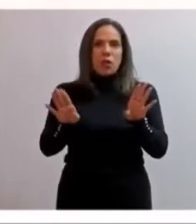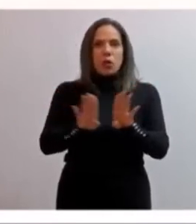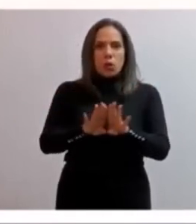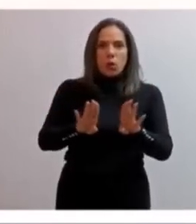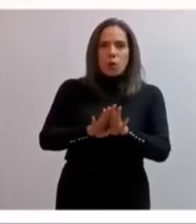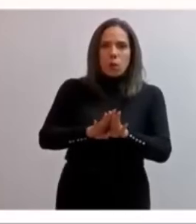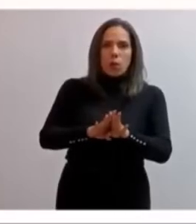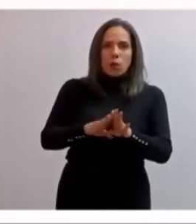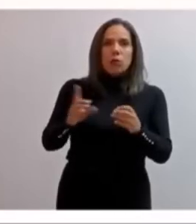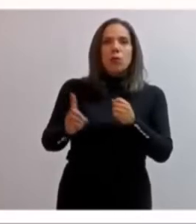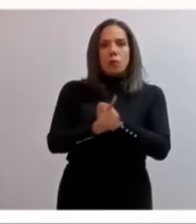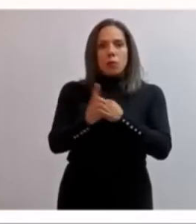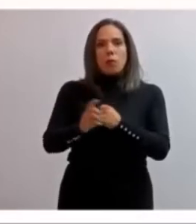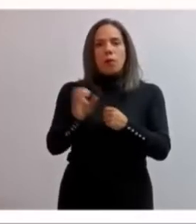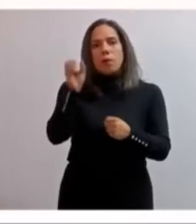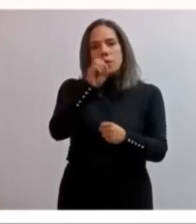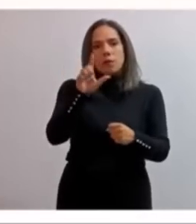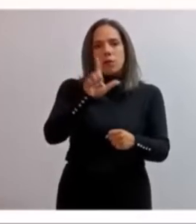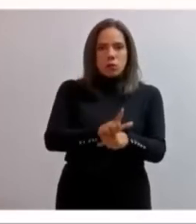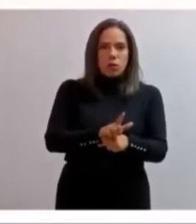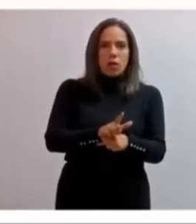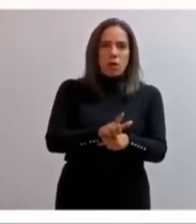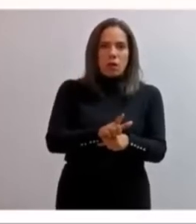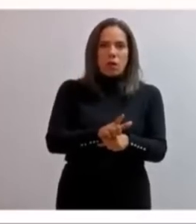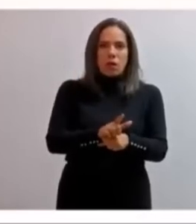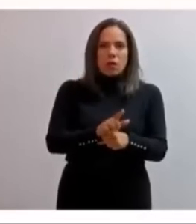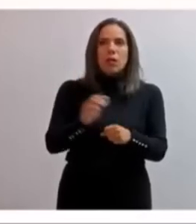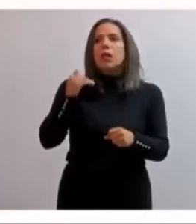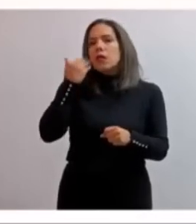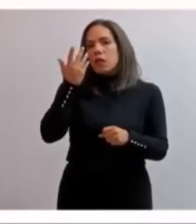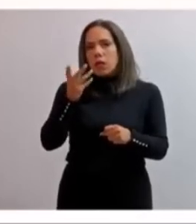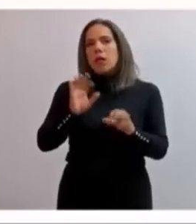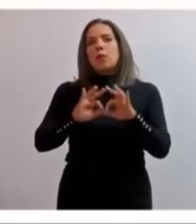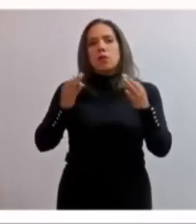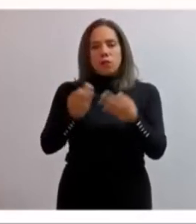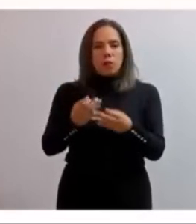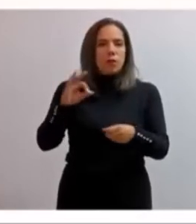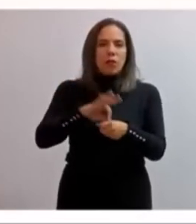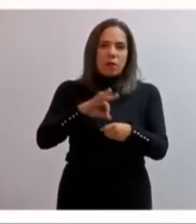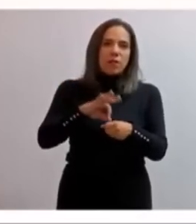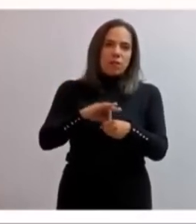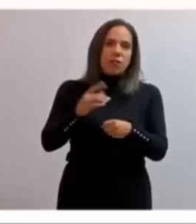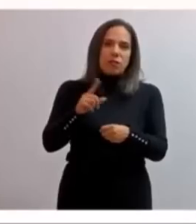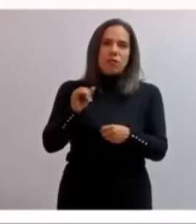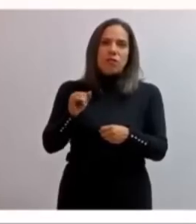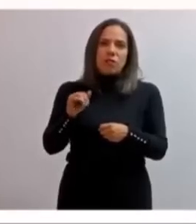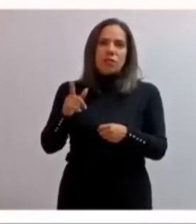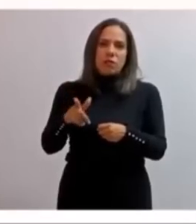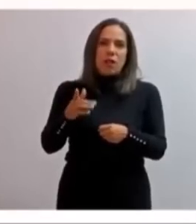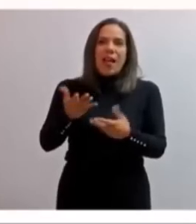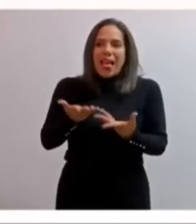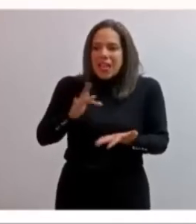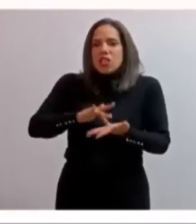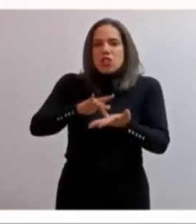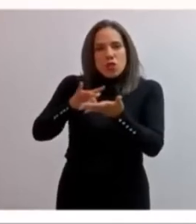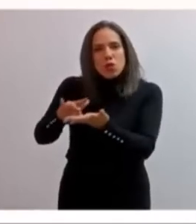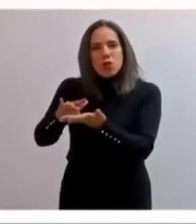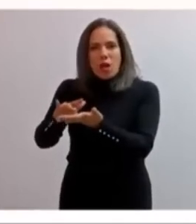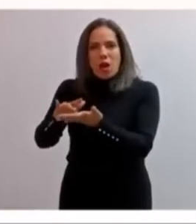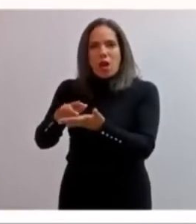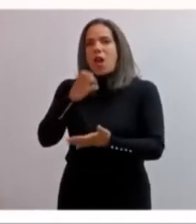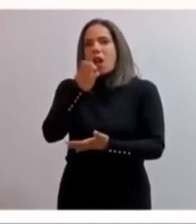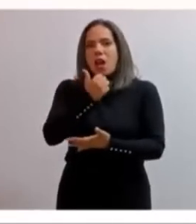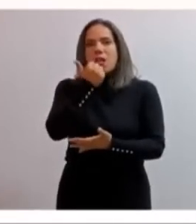también con problemas sociales. Esto es, si queremos formar democráticamente al estudiante, tenemos que ayudarlo a